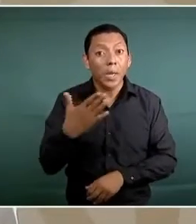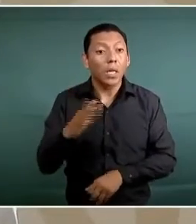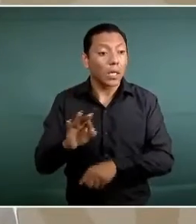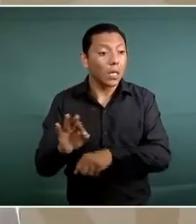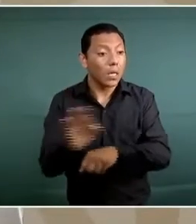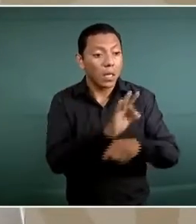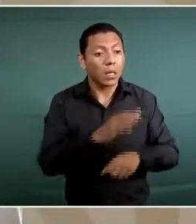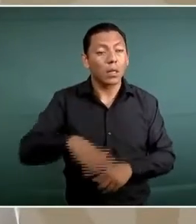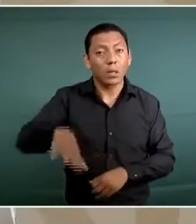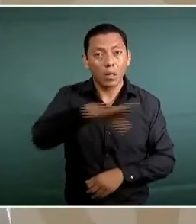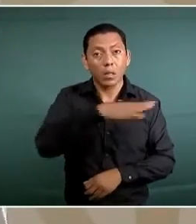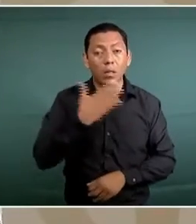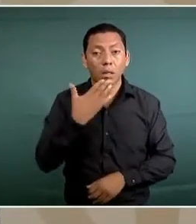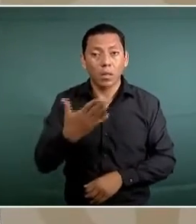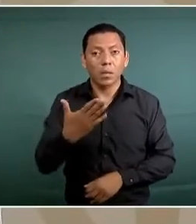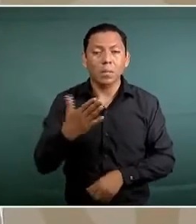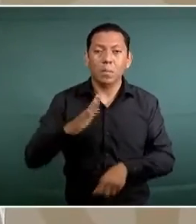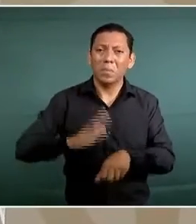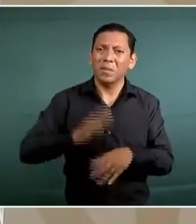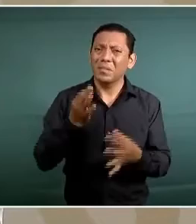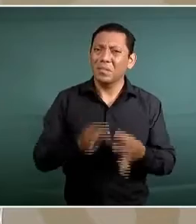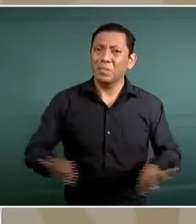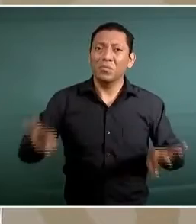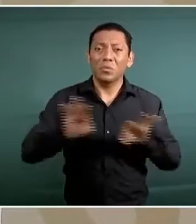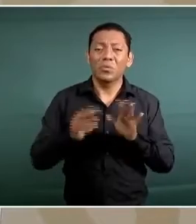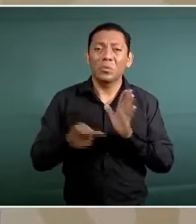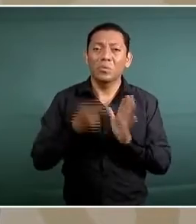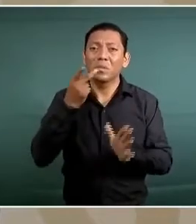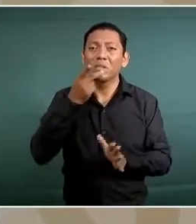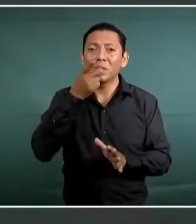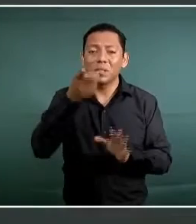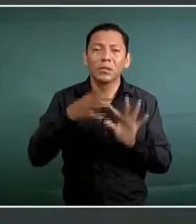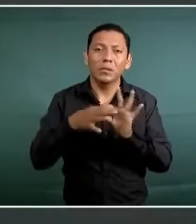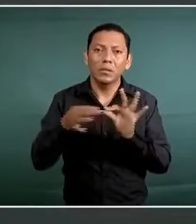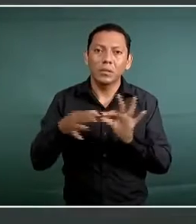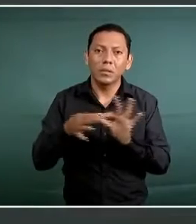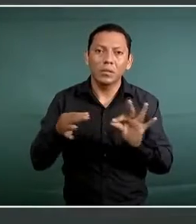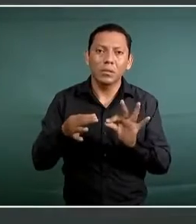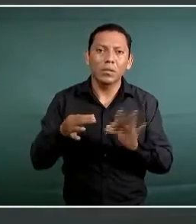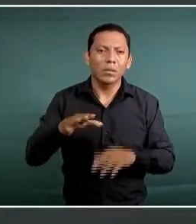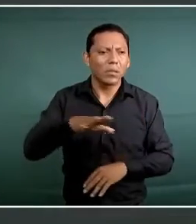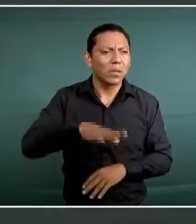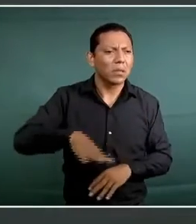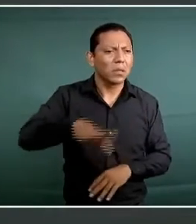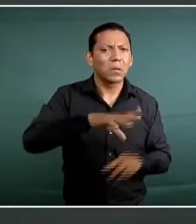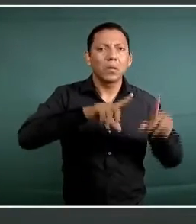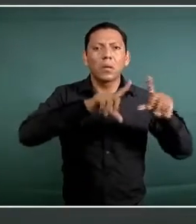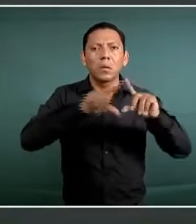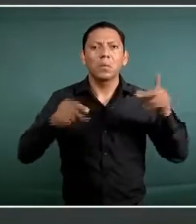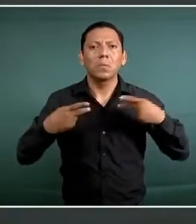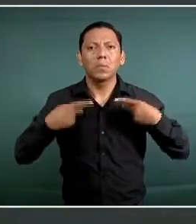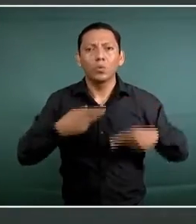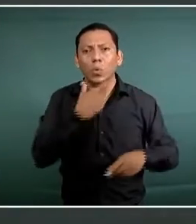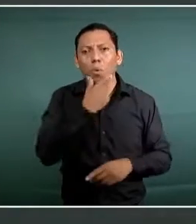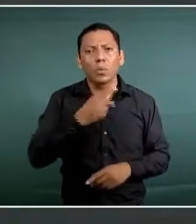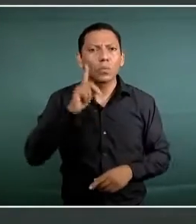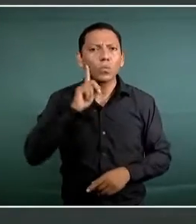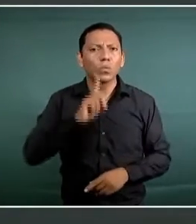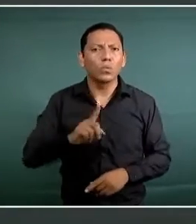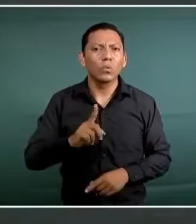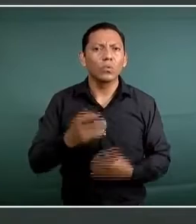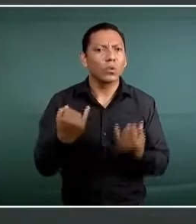y lo más importante repito es el comportamiento del pueblo de México y nuestras